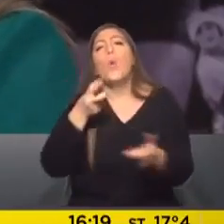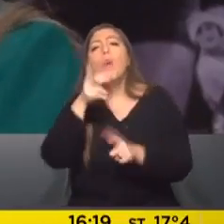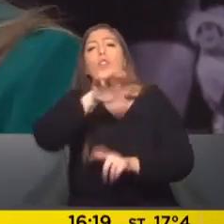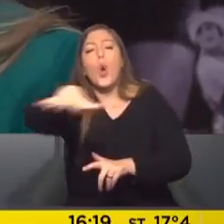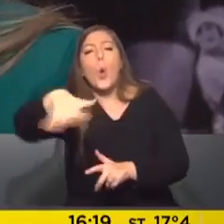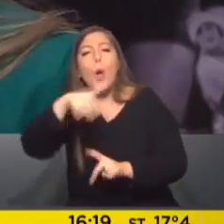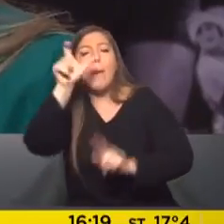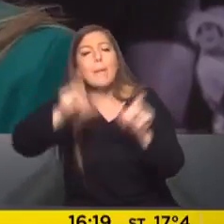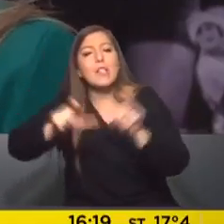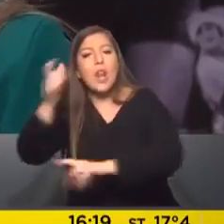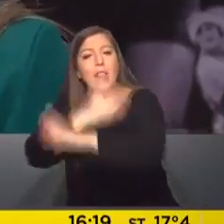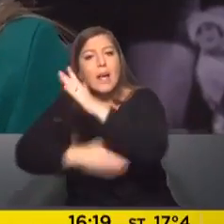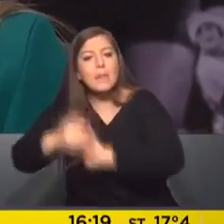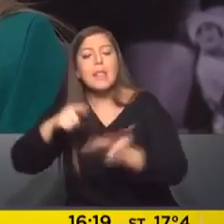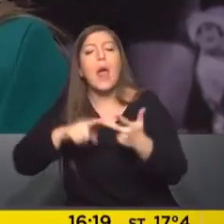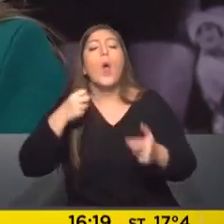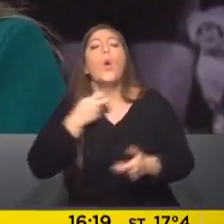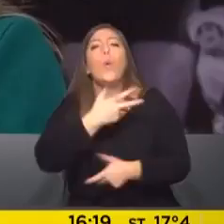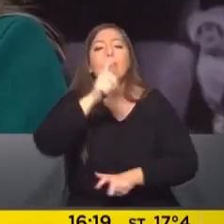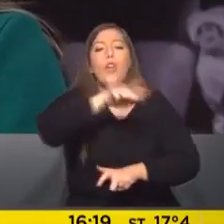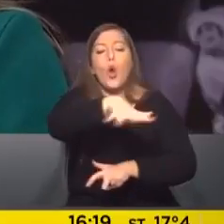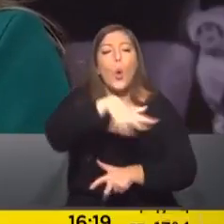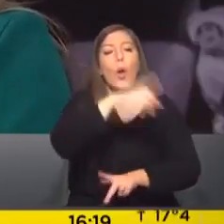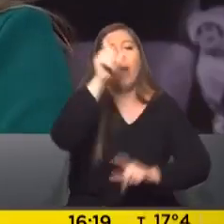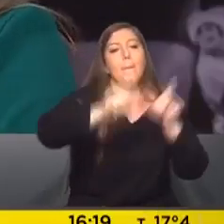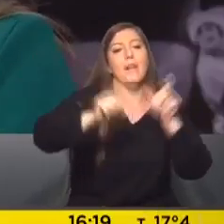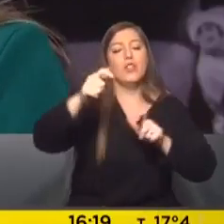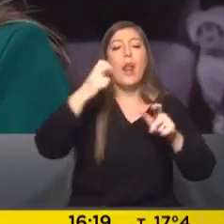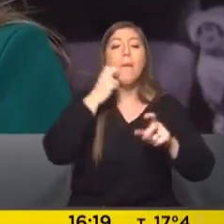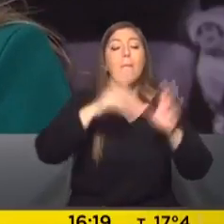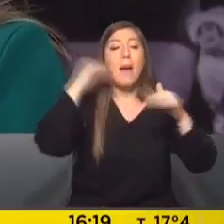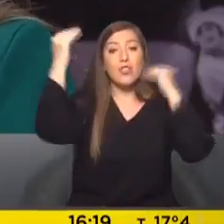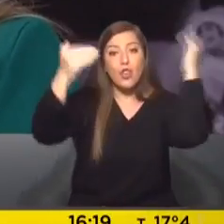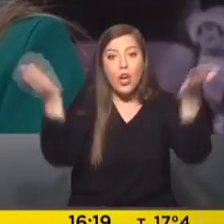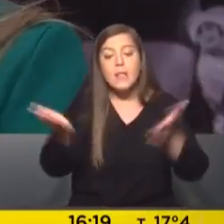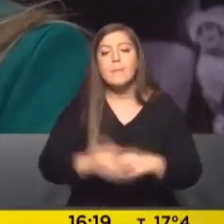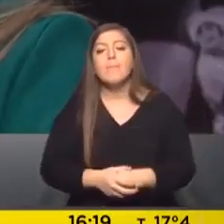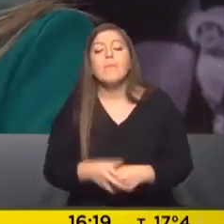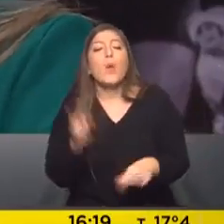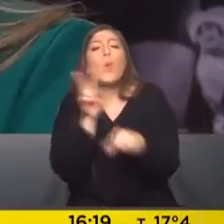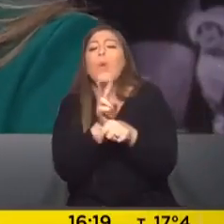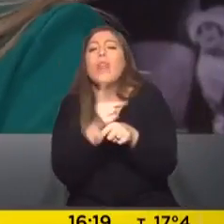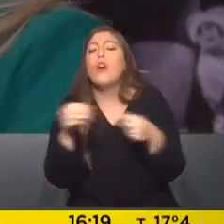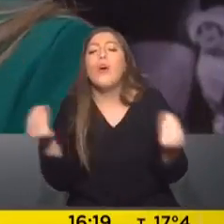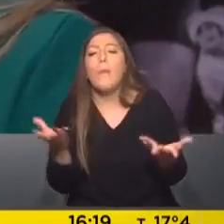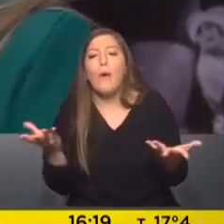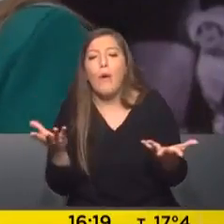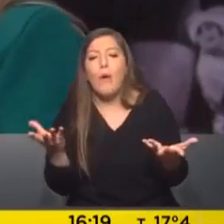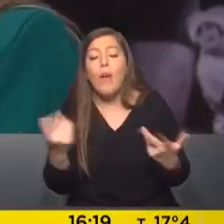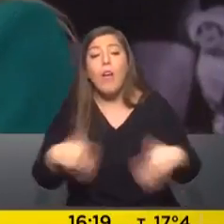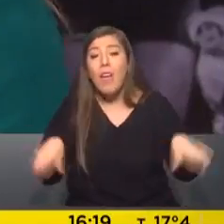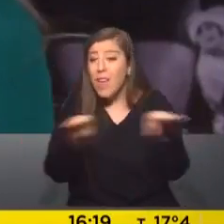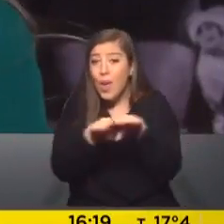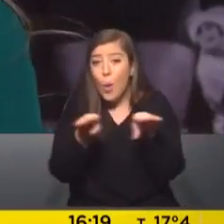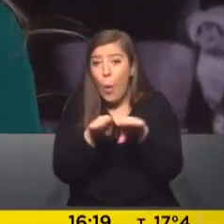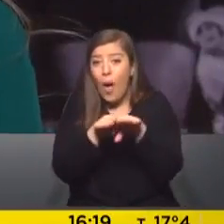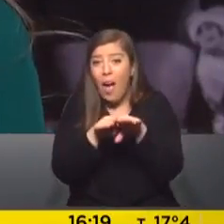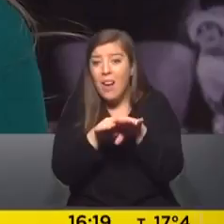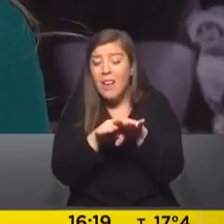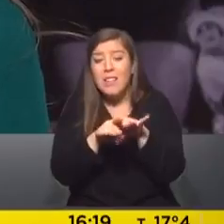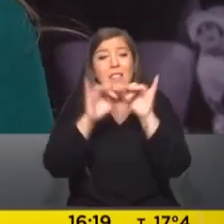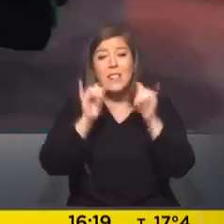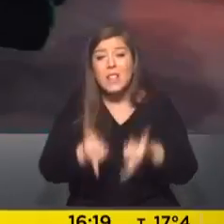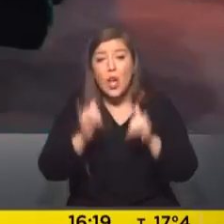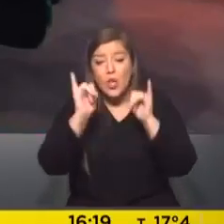discapacidad, cuántos lugares para adultos y adultas mayores. Sin embargo, el cuidado ocurre de igual manera con intervención y sin intervención